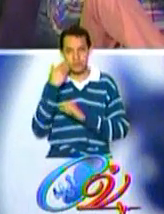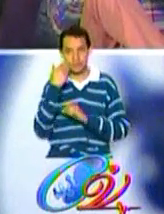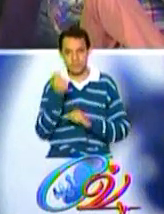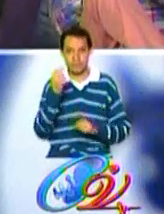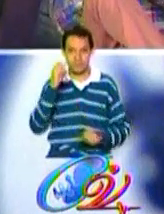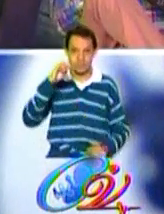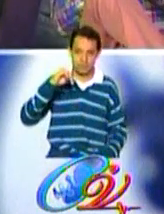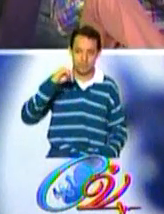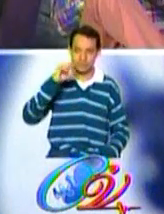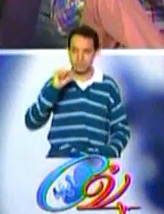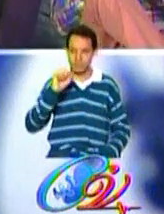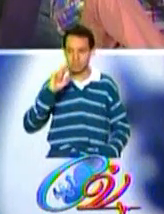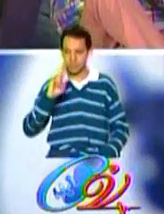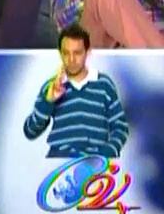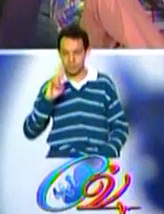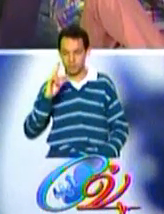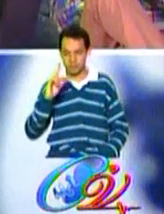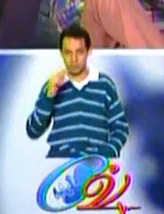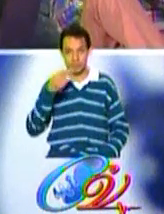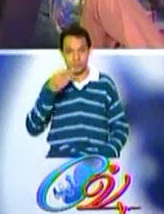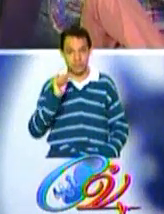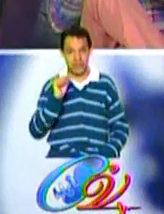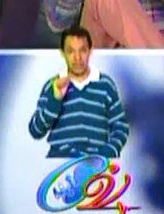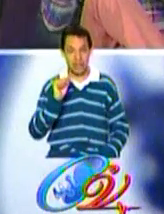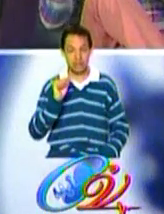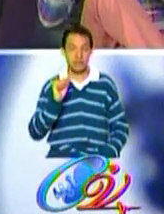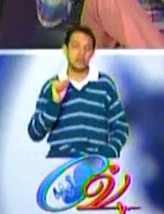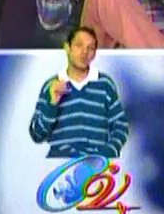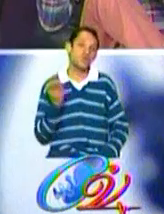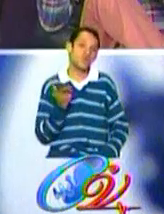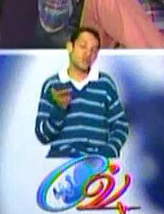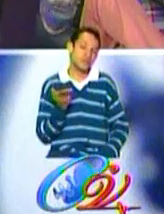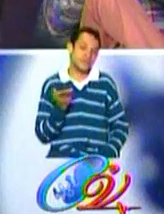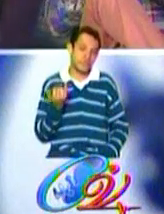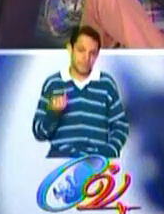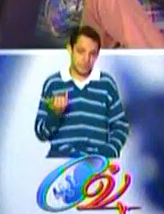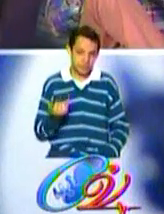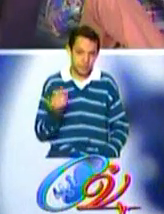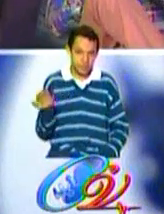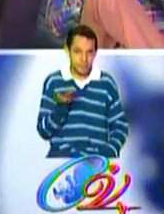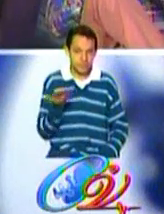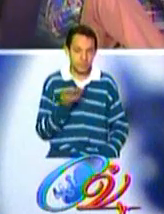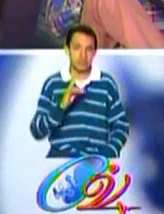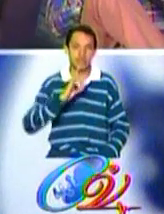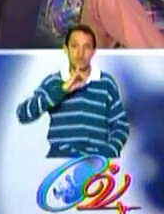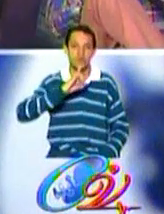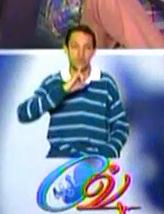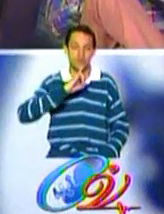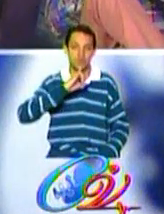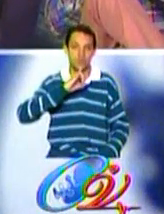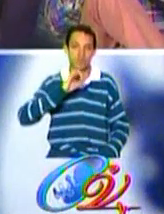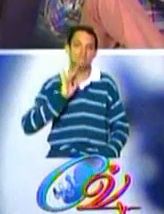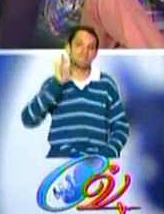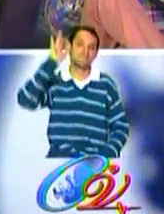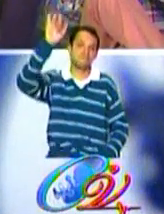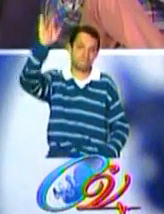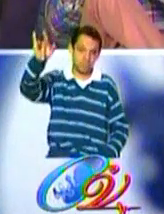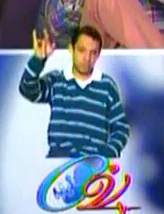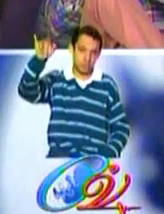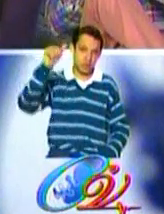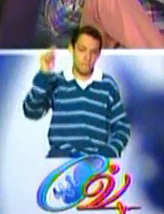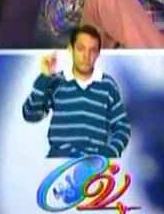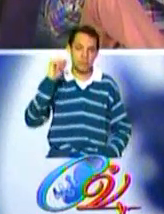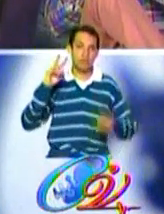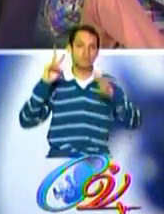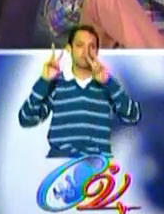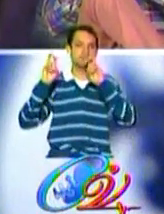Viviana Zuluaga, ella está casualmente ahora en Estados Unidos también haciendo una